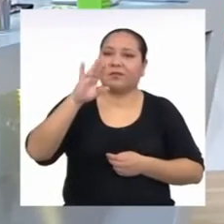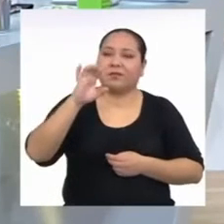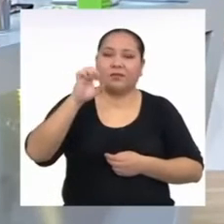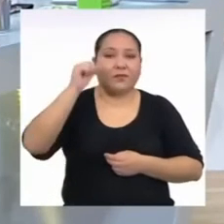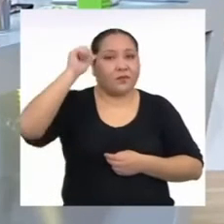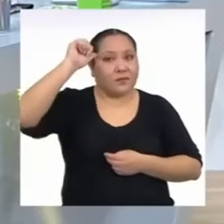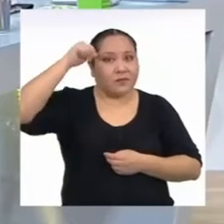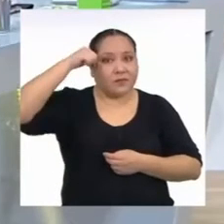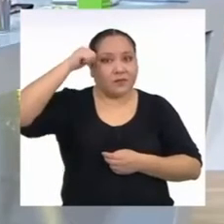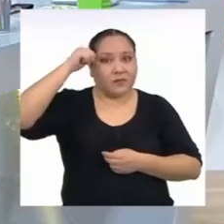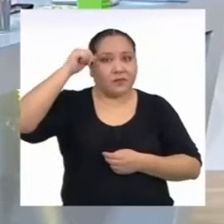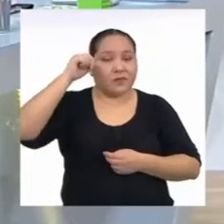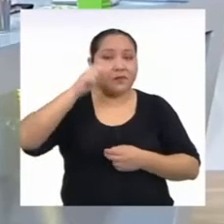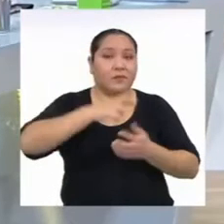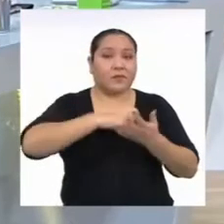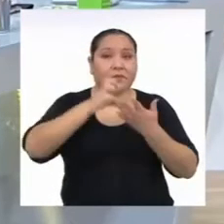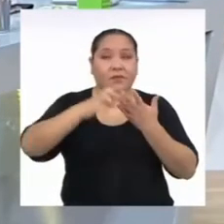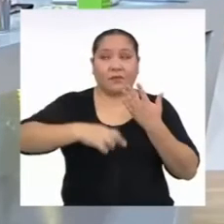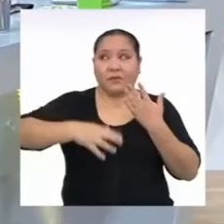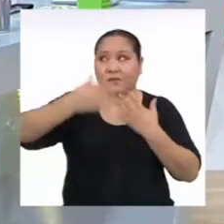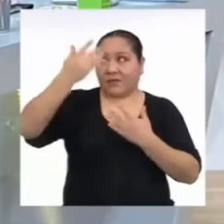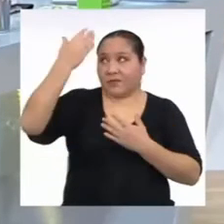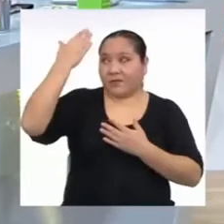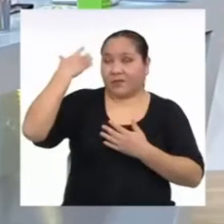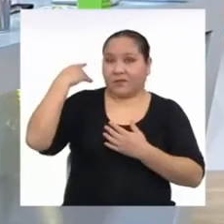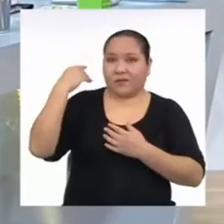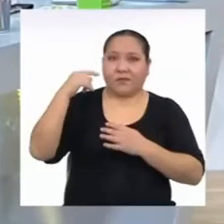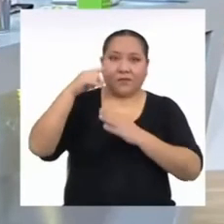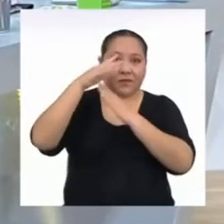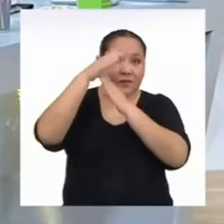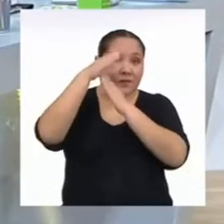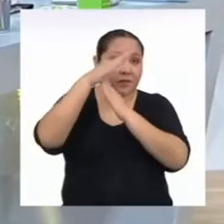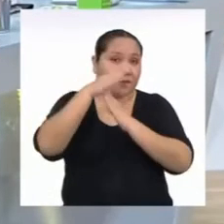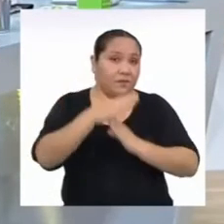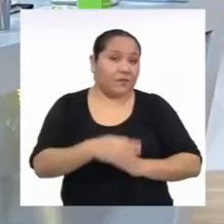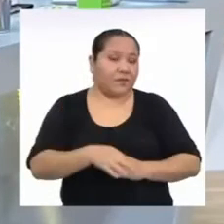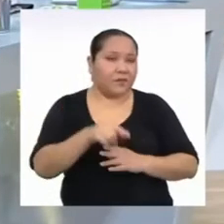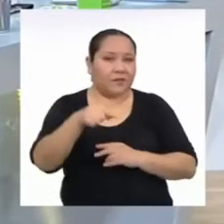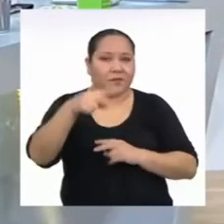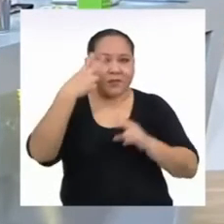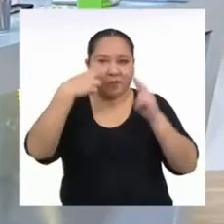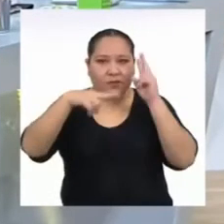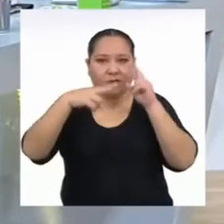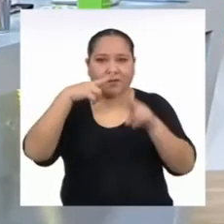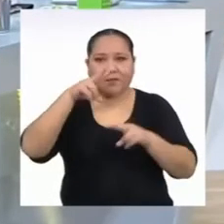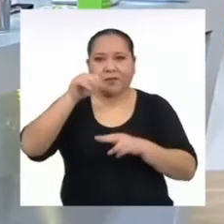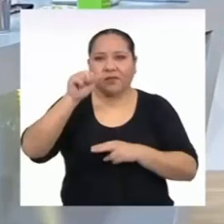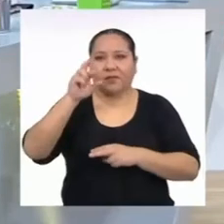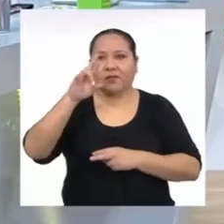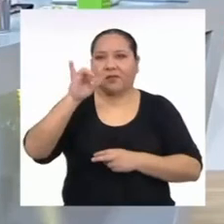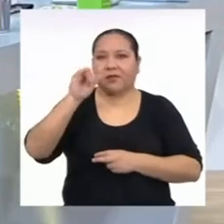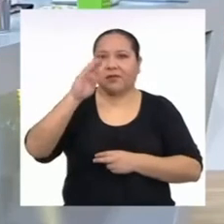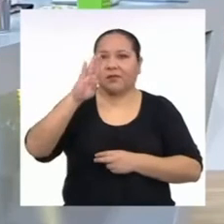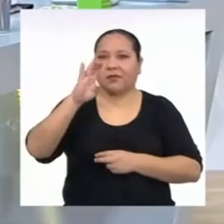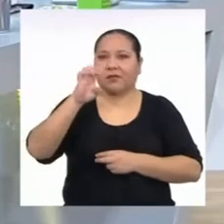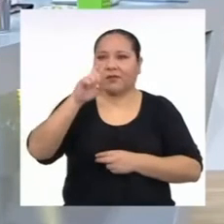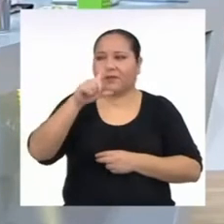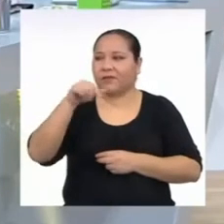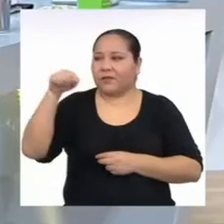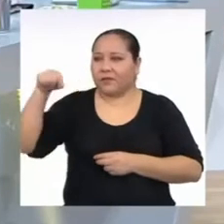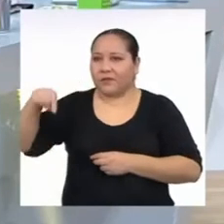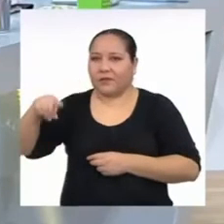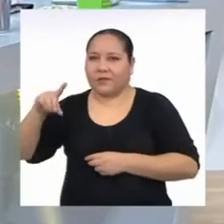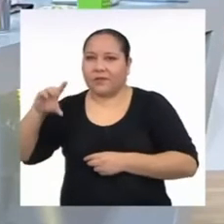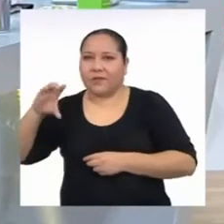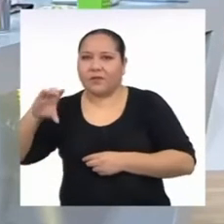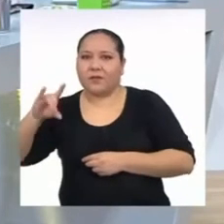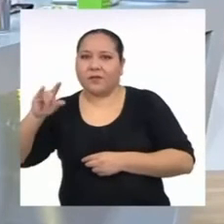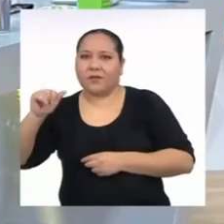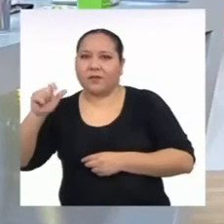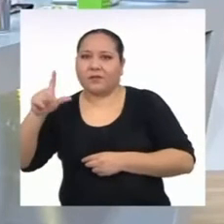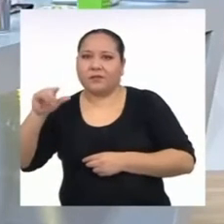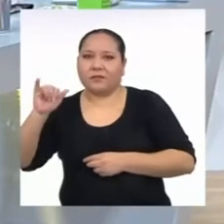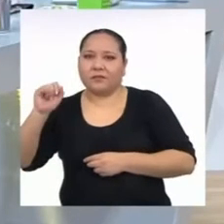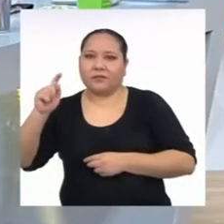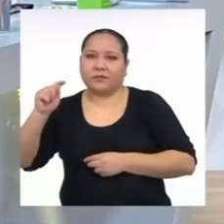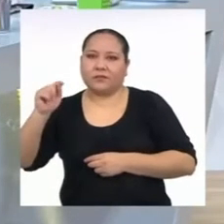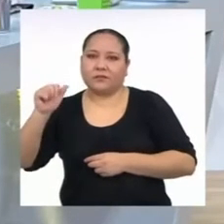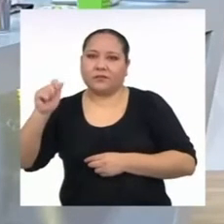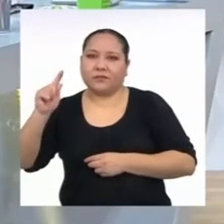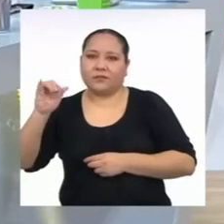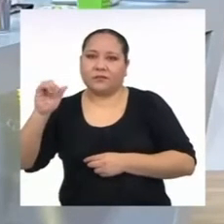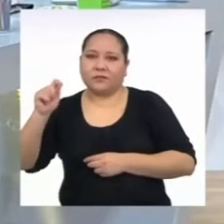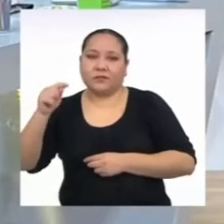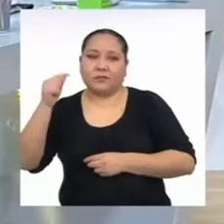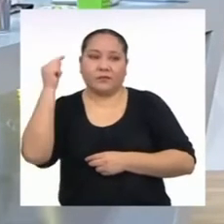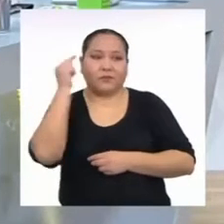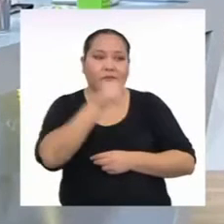Recordemos que en los programas anteriores sobre la discriminación trabajamos con variables cualitativas. Esta vez trabajaremos con